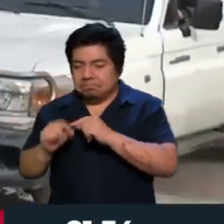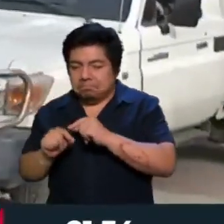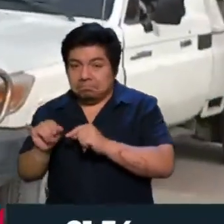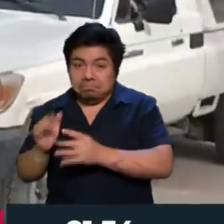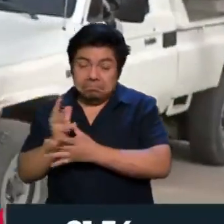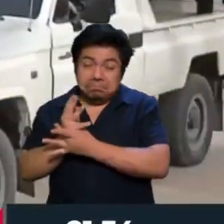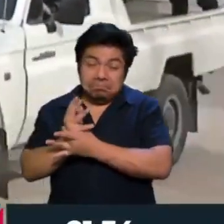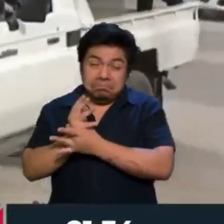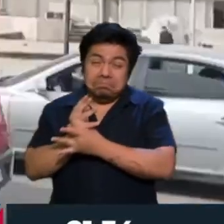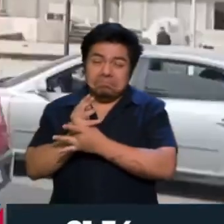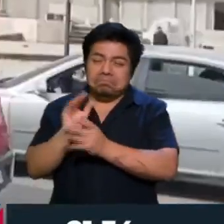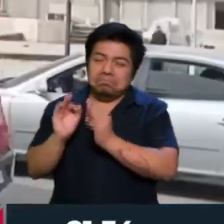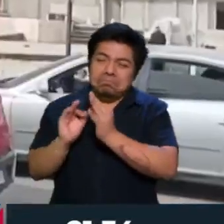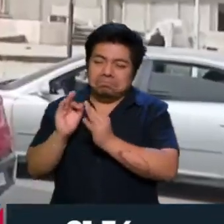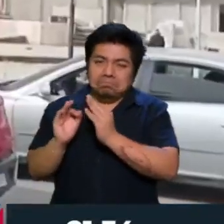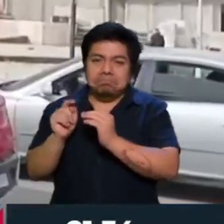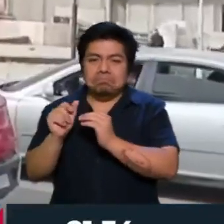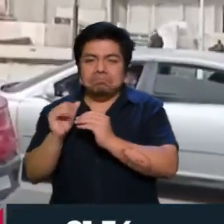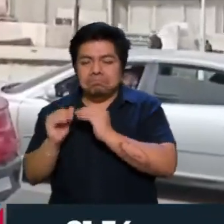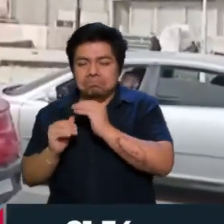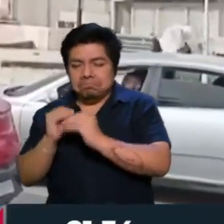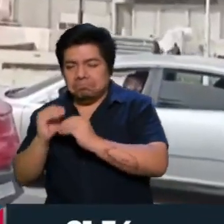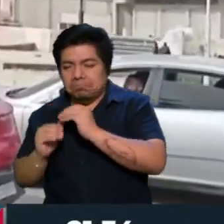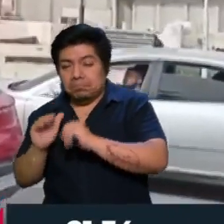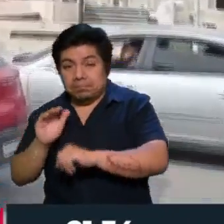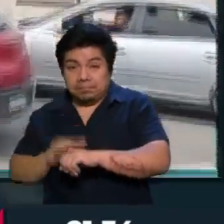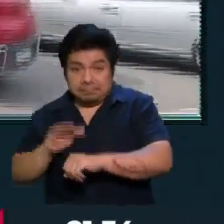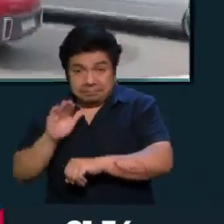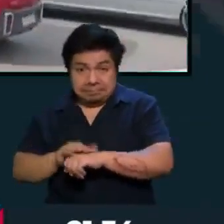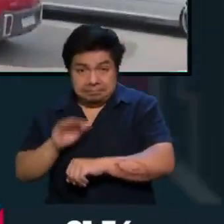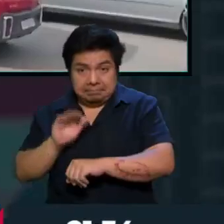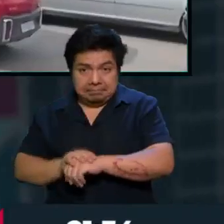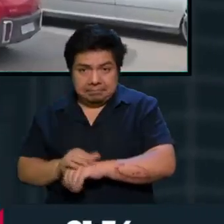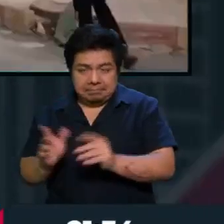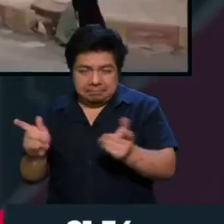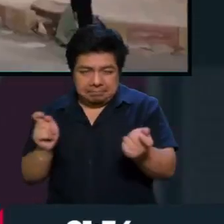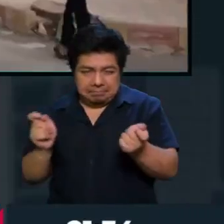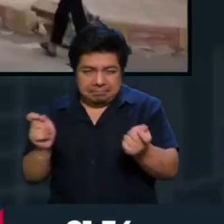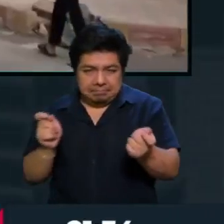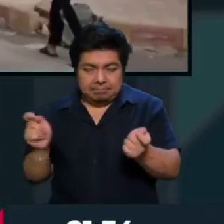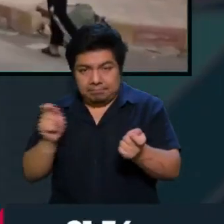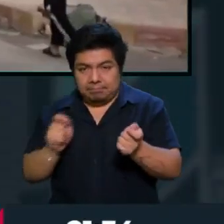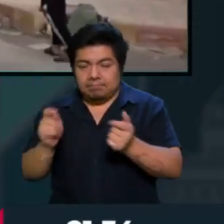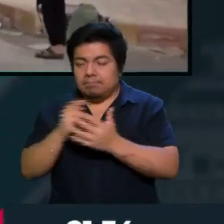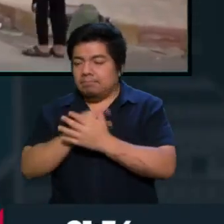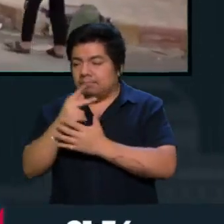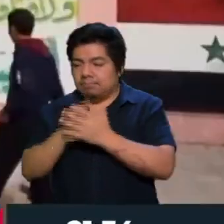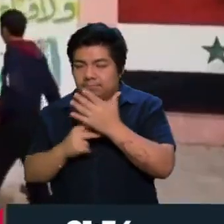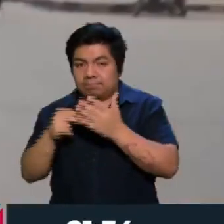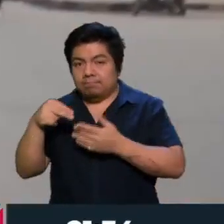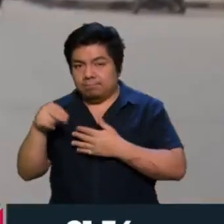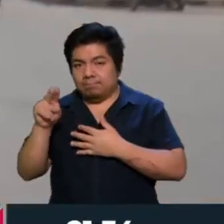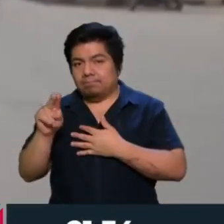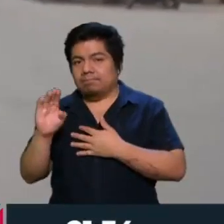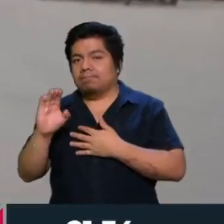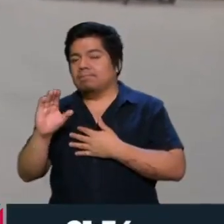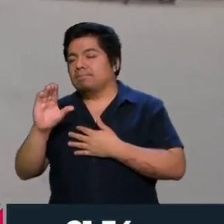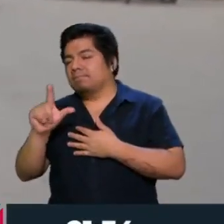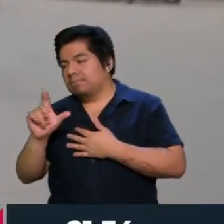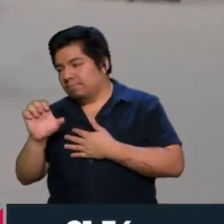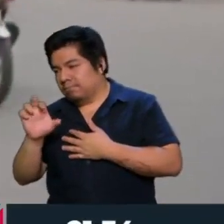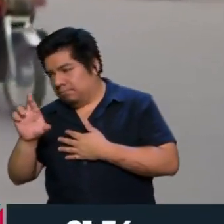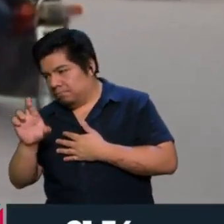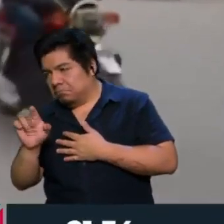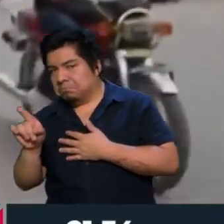los iraníes que no, para desarrollar todavía más, en mayor medida, su programa nuclear con fines bélicos. Hasta ahora Irán